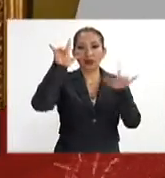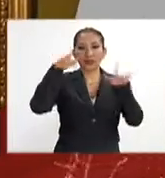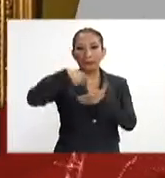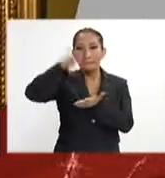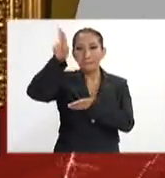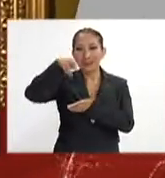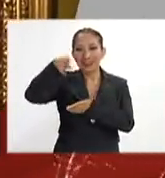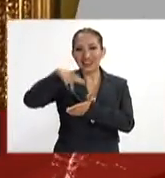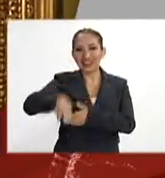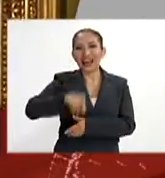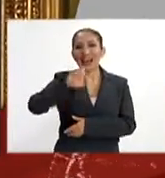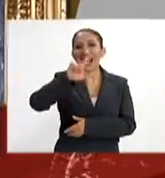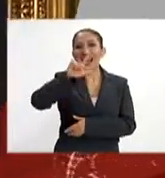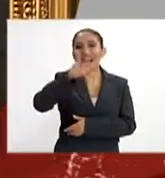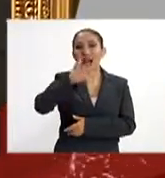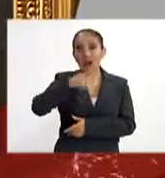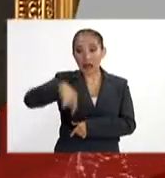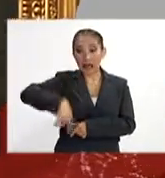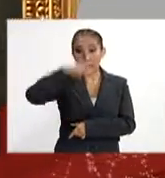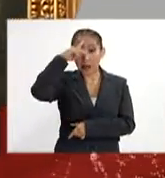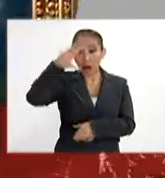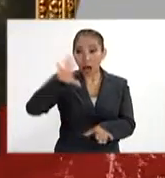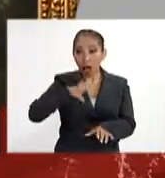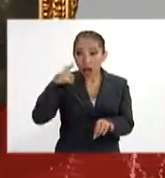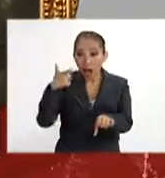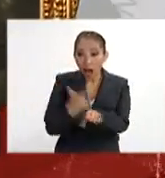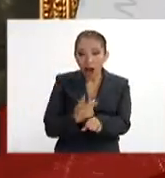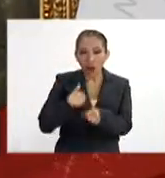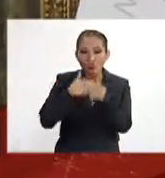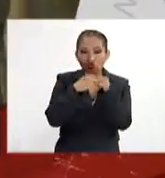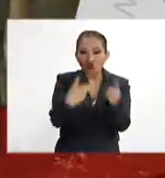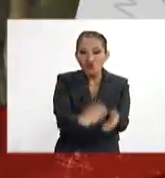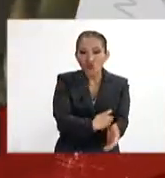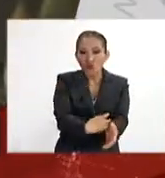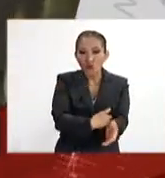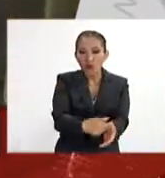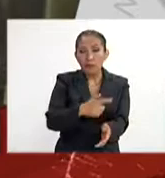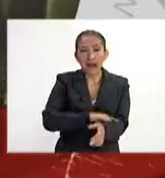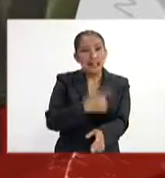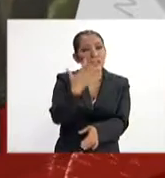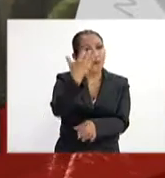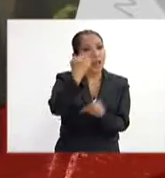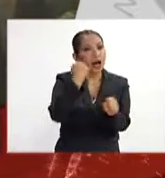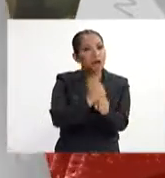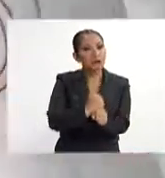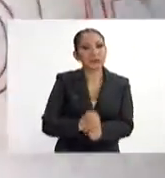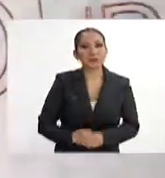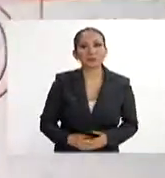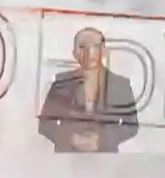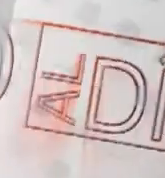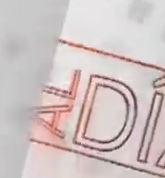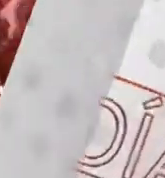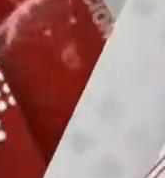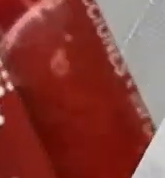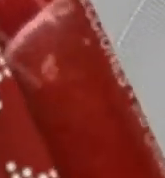pintor renacentista El Greco apareció en México tras permanecer oculto por más de 50 años.